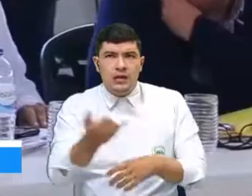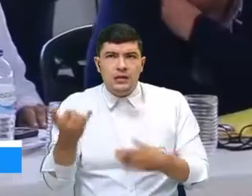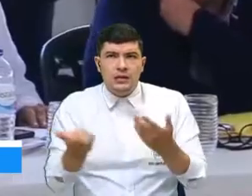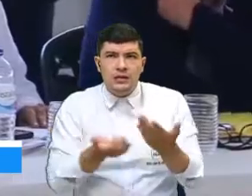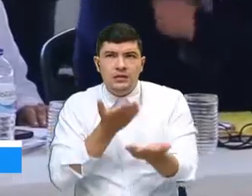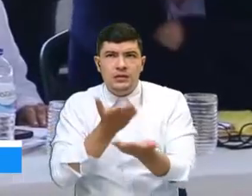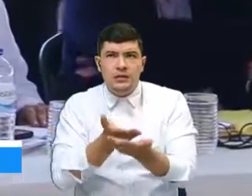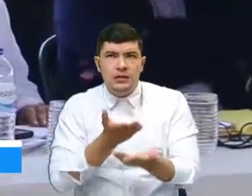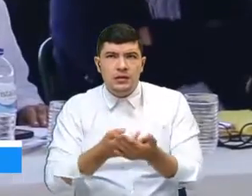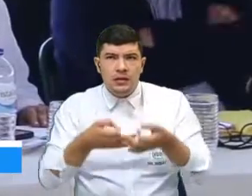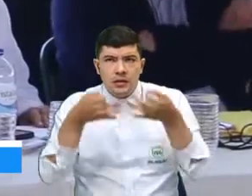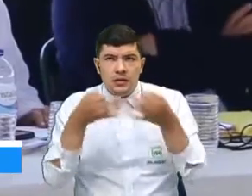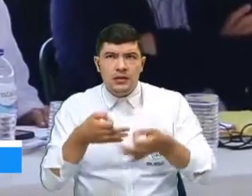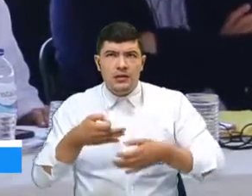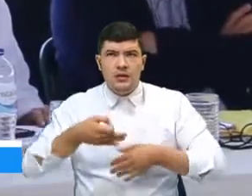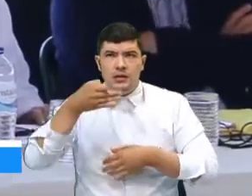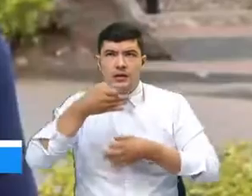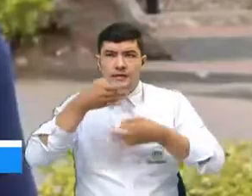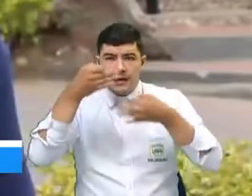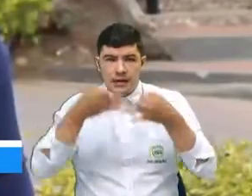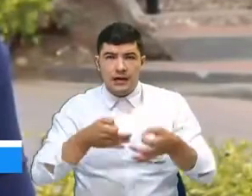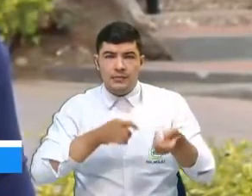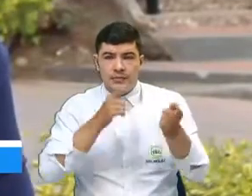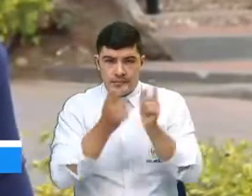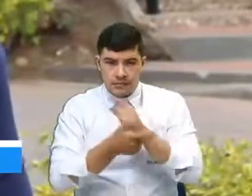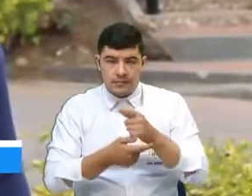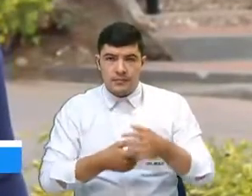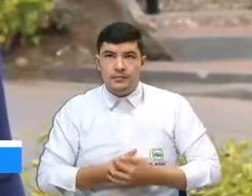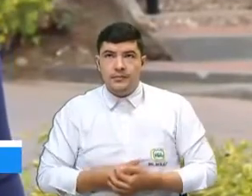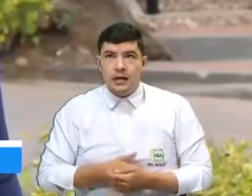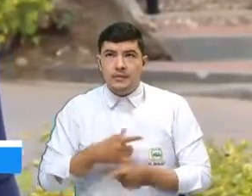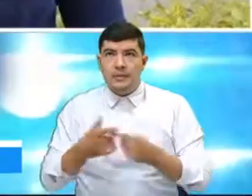propuestas cuanto antes se conviertan. Y de esa